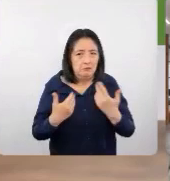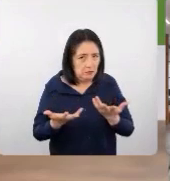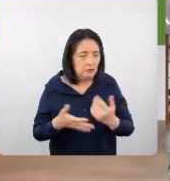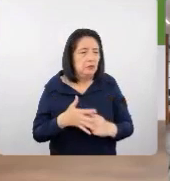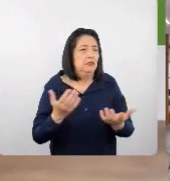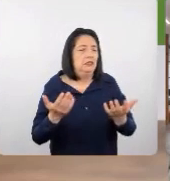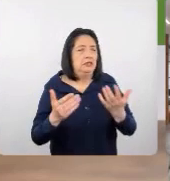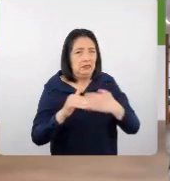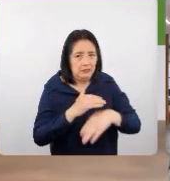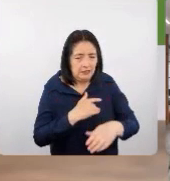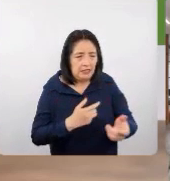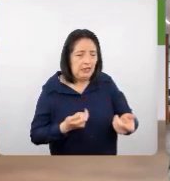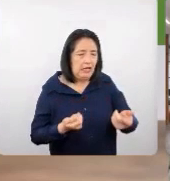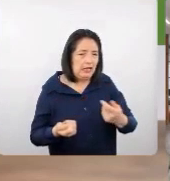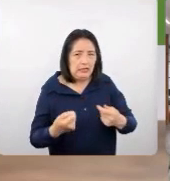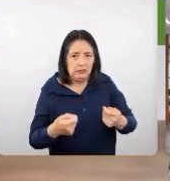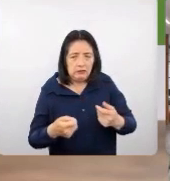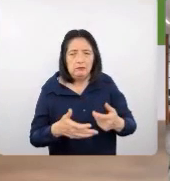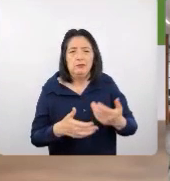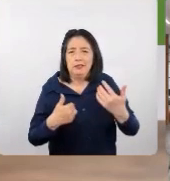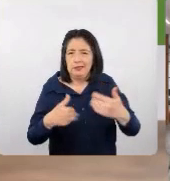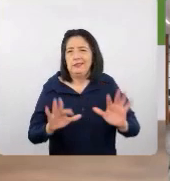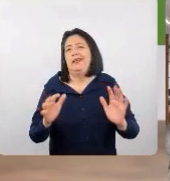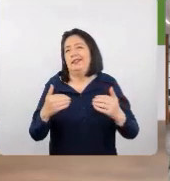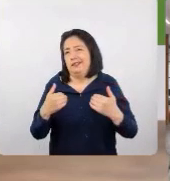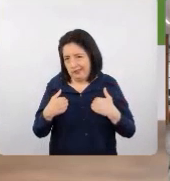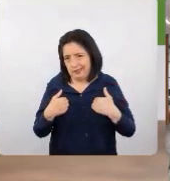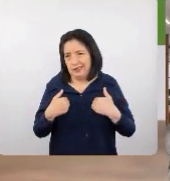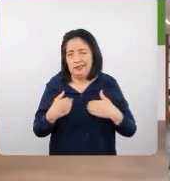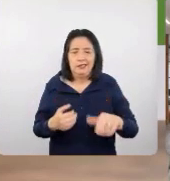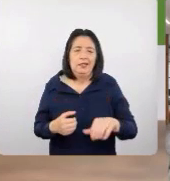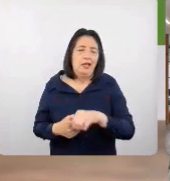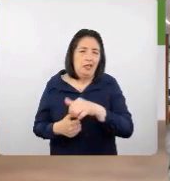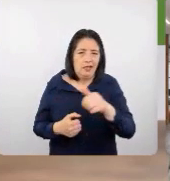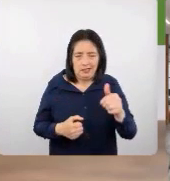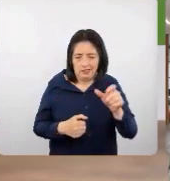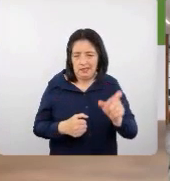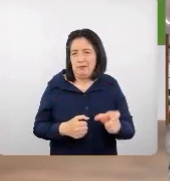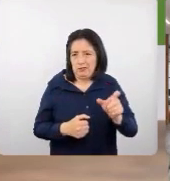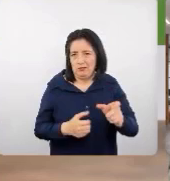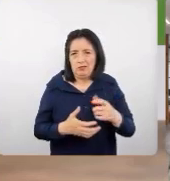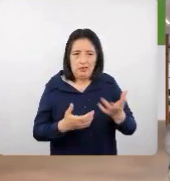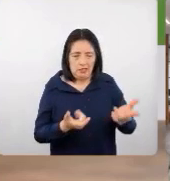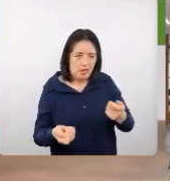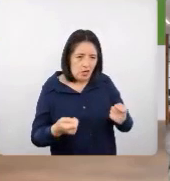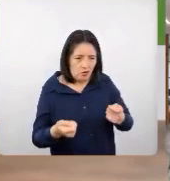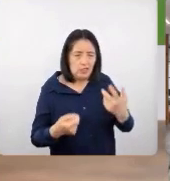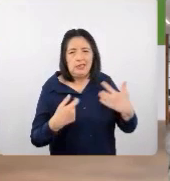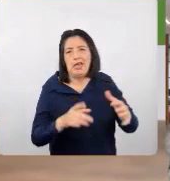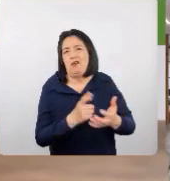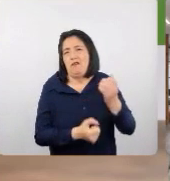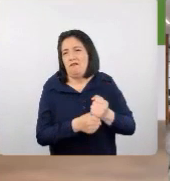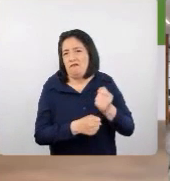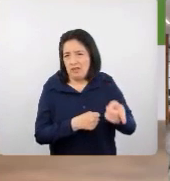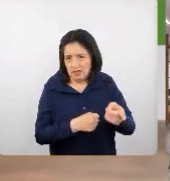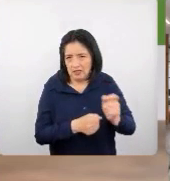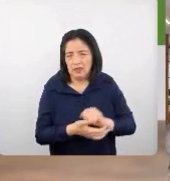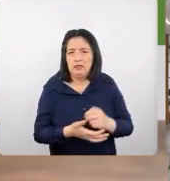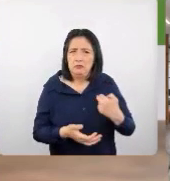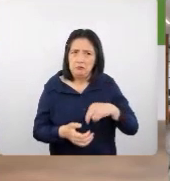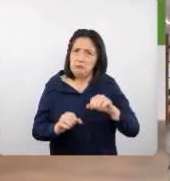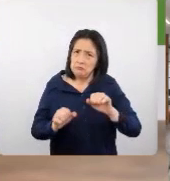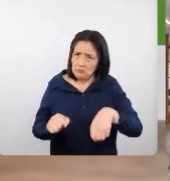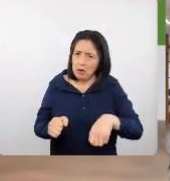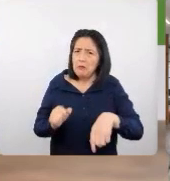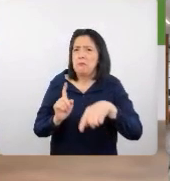mercado precisamente porque ya tienen contrapartes con los cuales tienen una confianza ganada. Nosotros eso lo vemos como